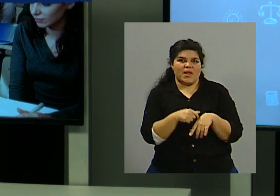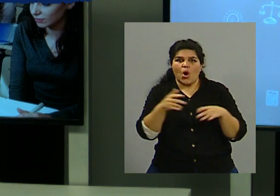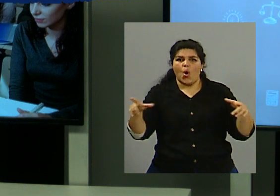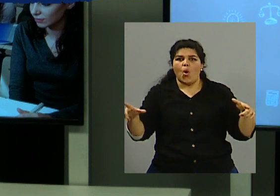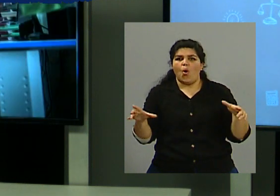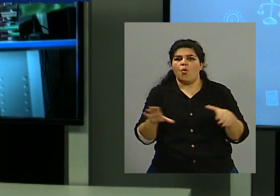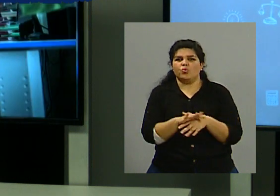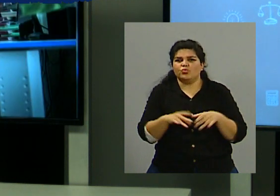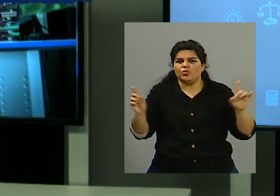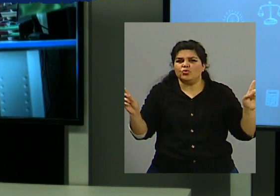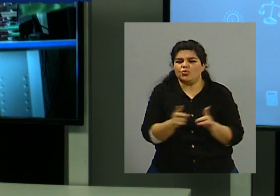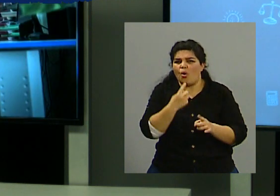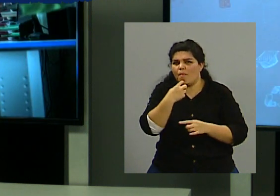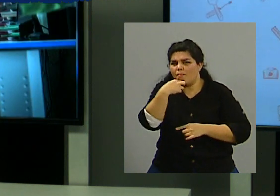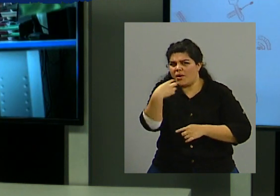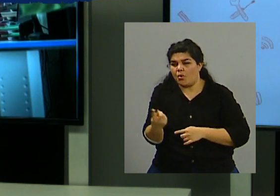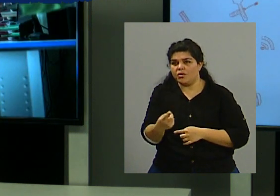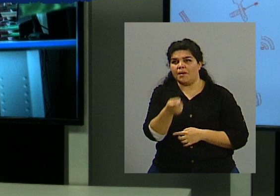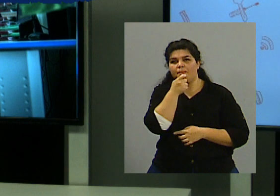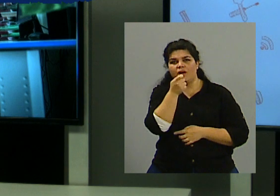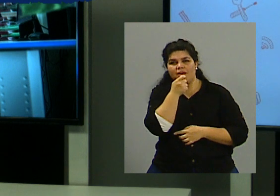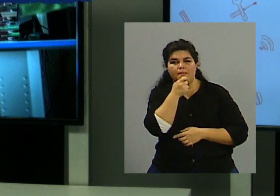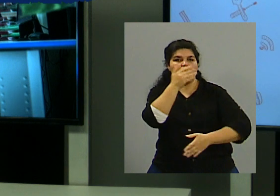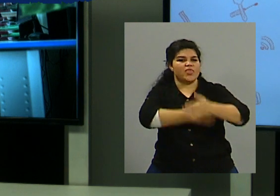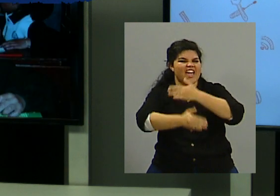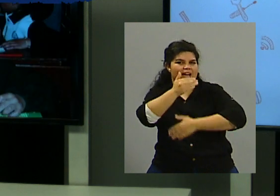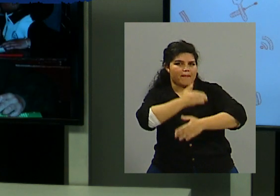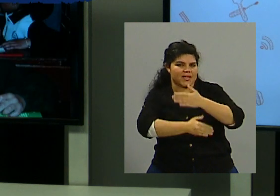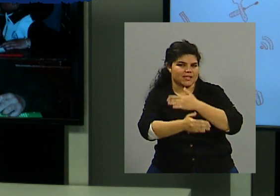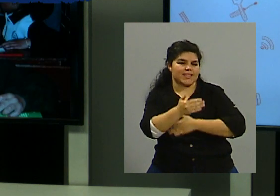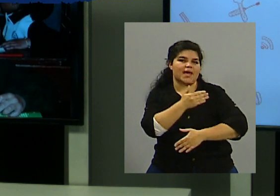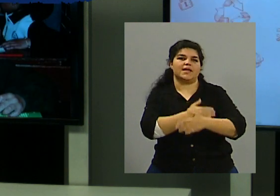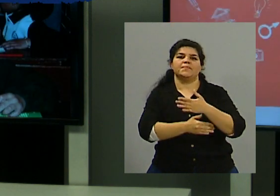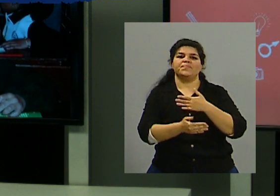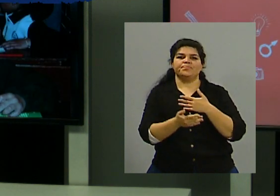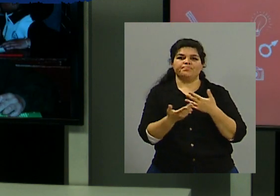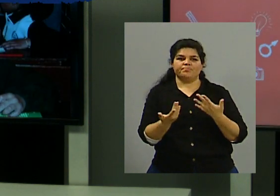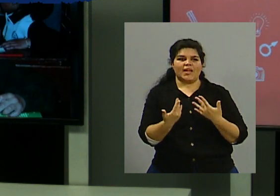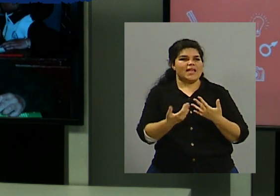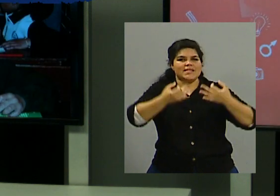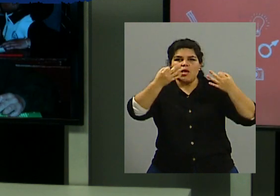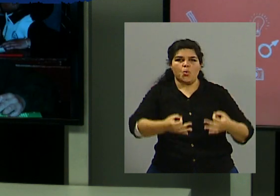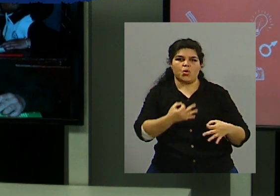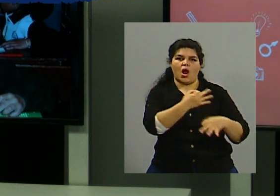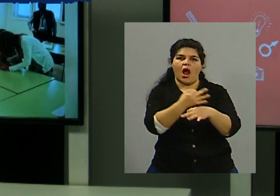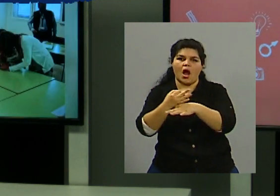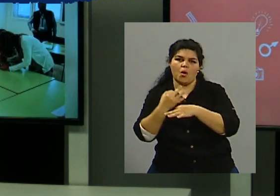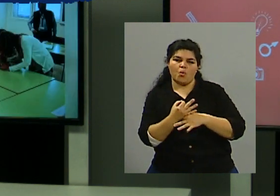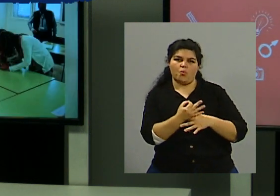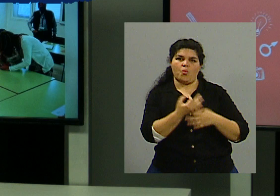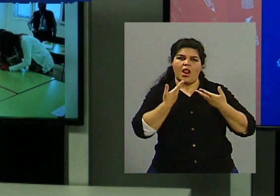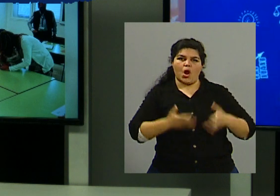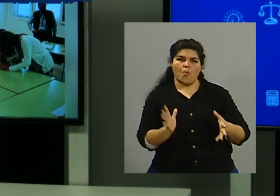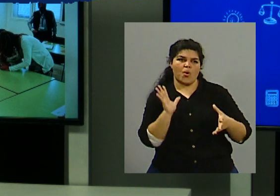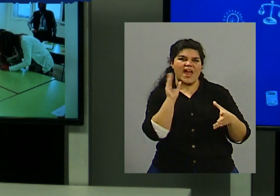alguna discapacidad que todavía no se pueda garantizar dentro de las clases o escuelas comunes. Y